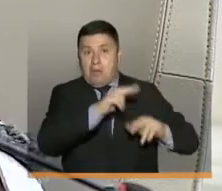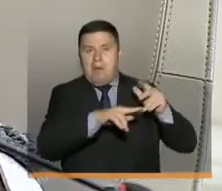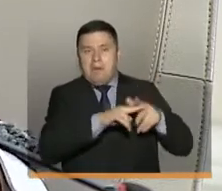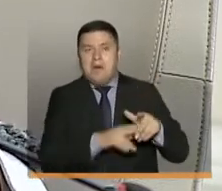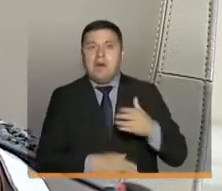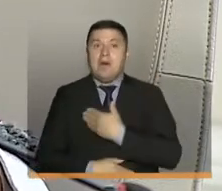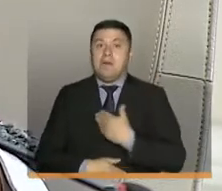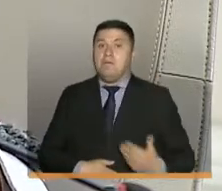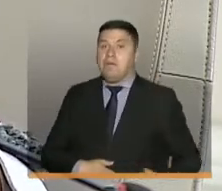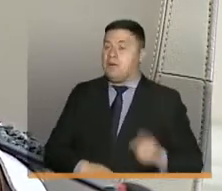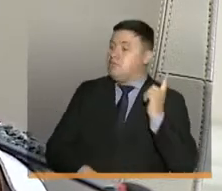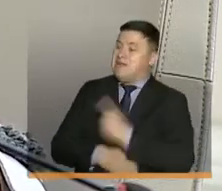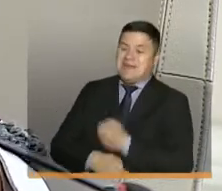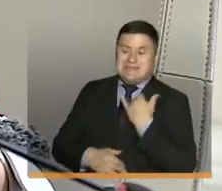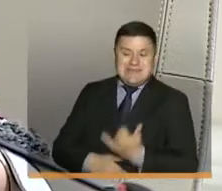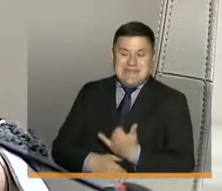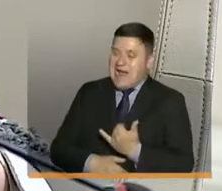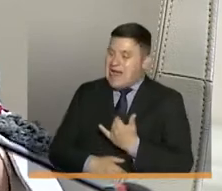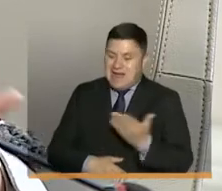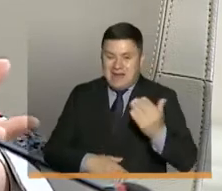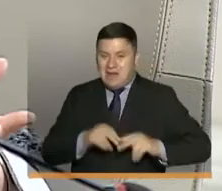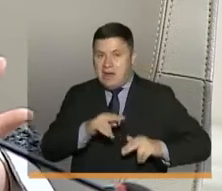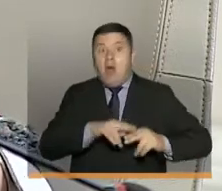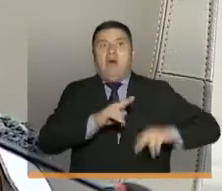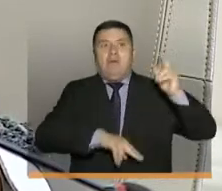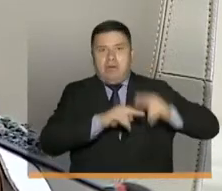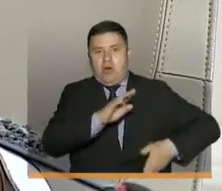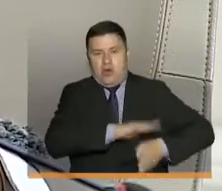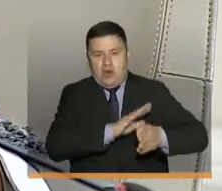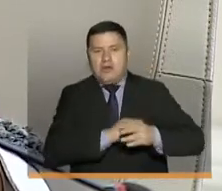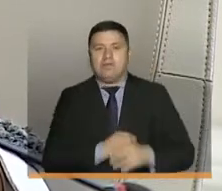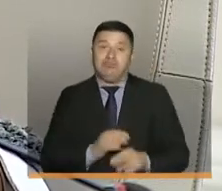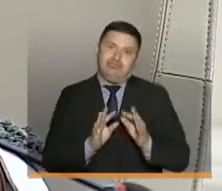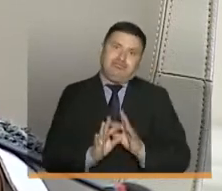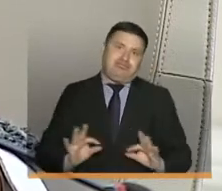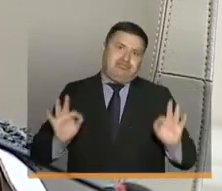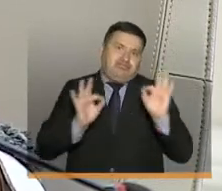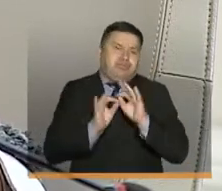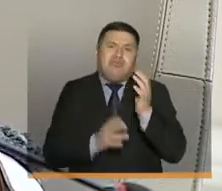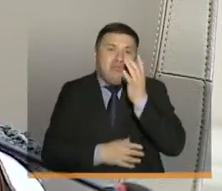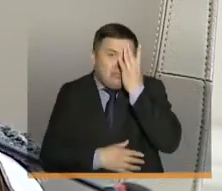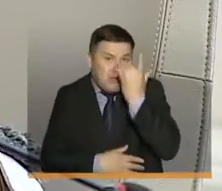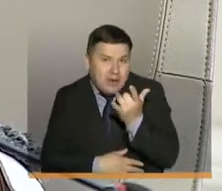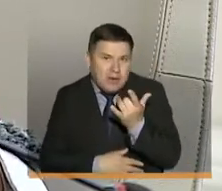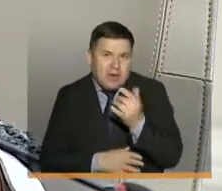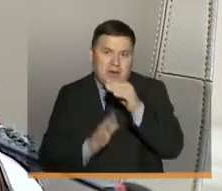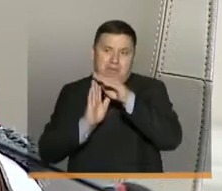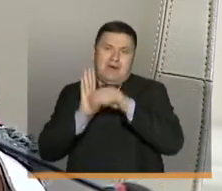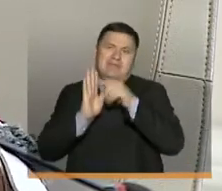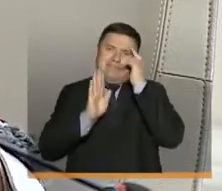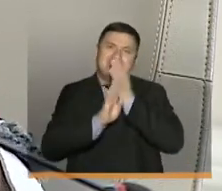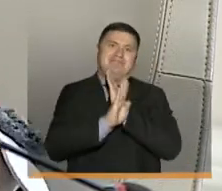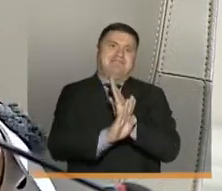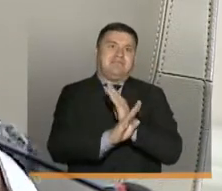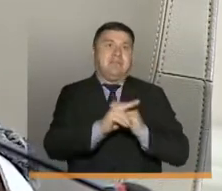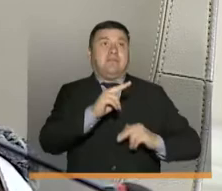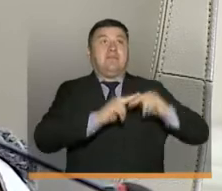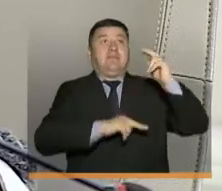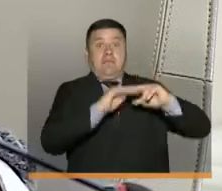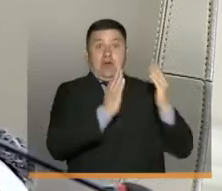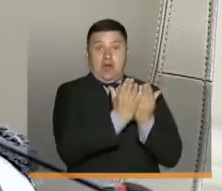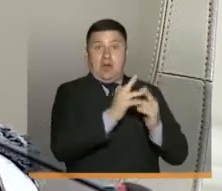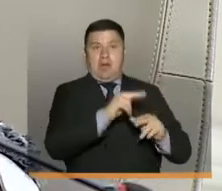presidente le dio prioridad a la infraestructura rural. Y hoy, presidente, más que nunca esto se hace relevante, porque obviamente para protocolos de bioseguridad, para activar